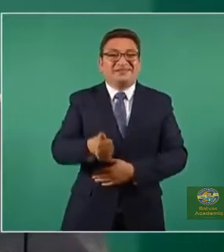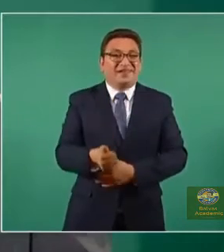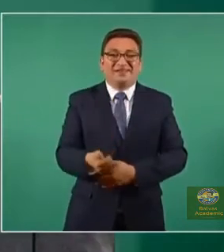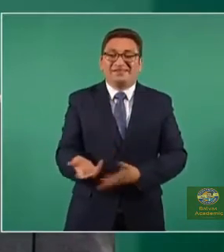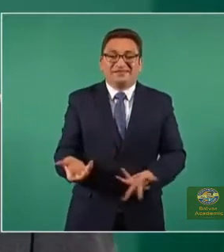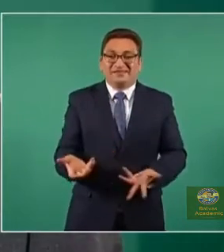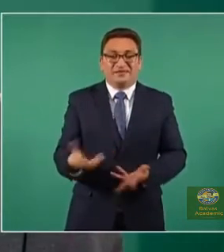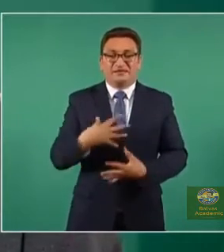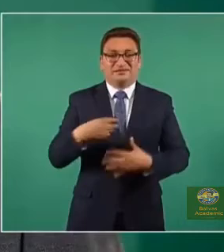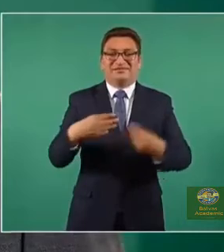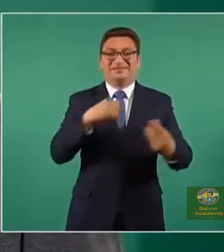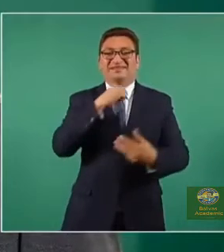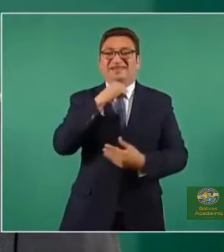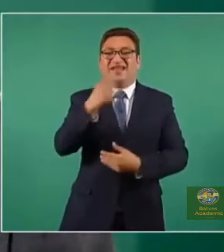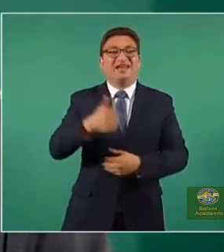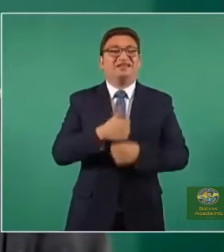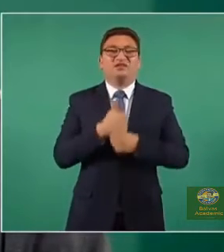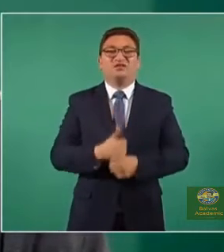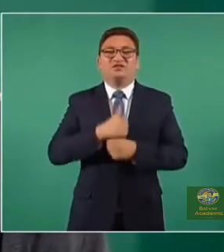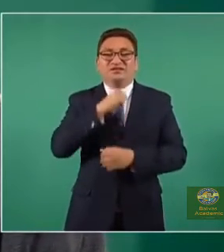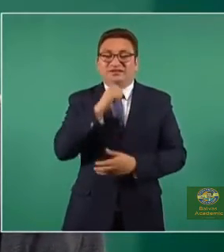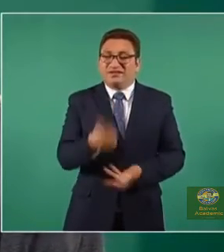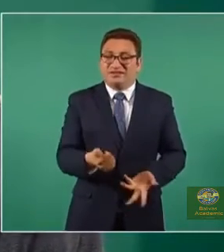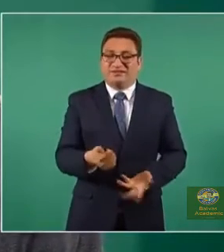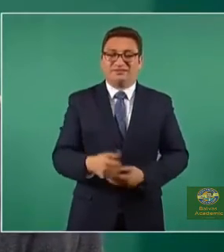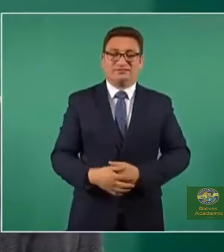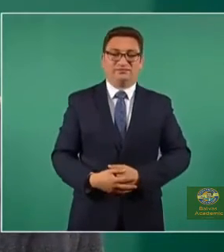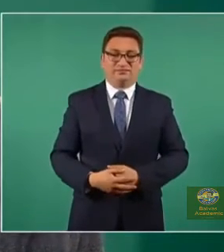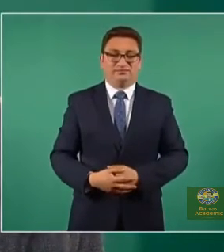hubiese contagios, que nadie sufriera.